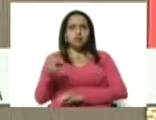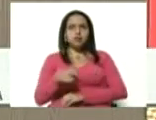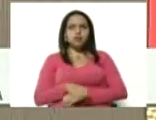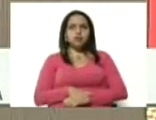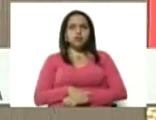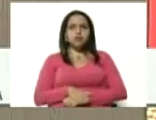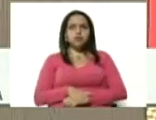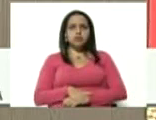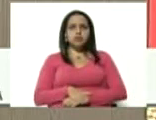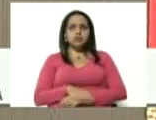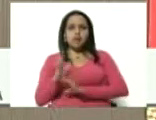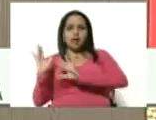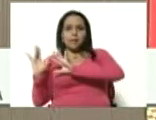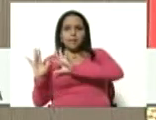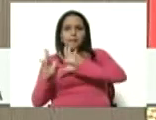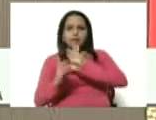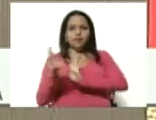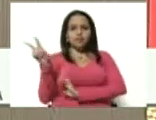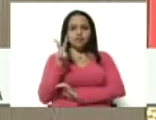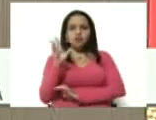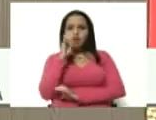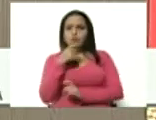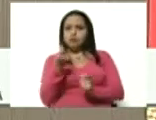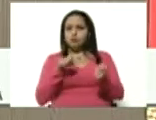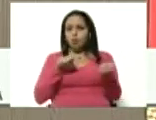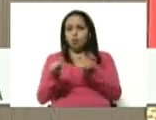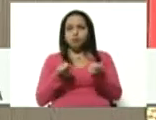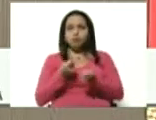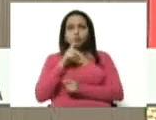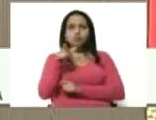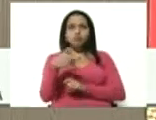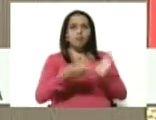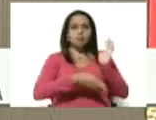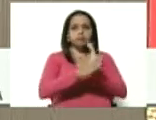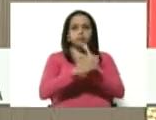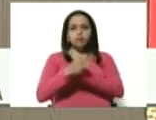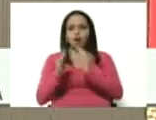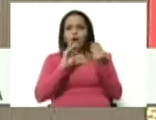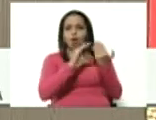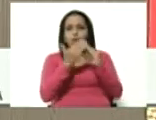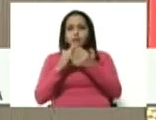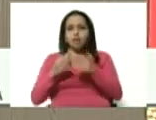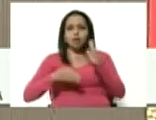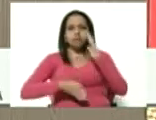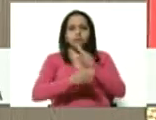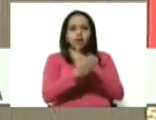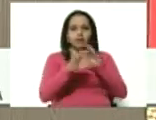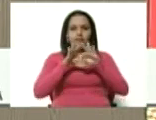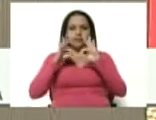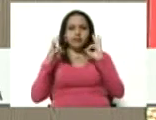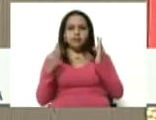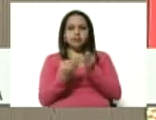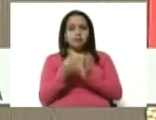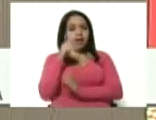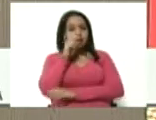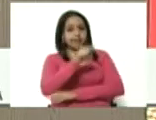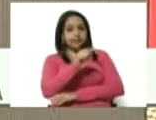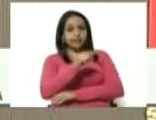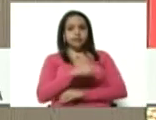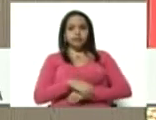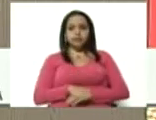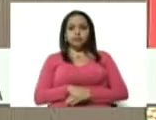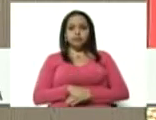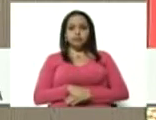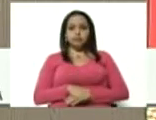Venezuela sin ningún control y llegan a su comunidad, llegan a su familia y ahí